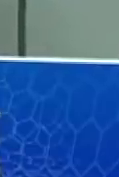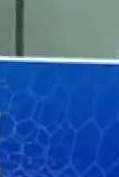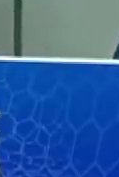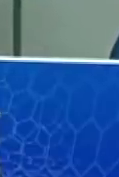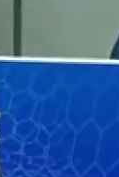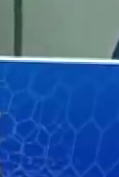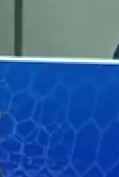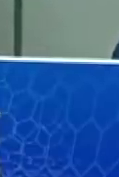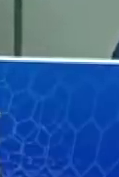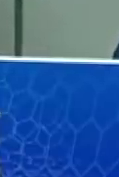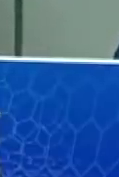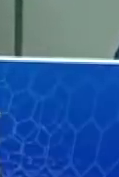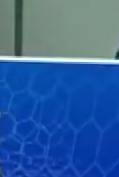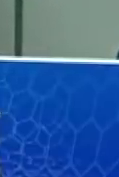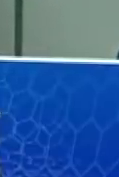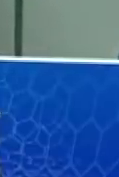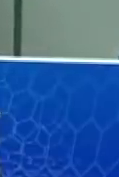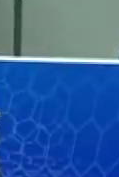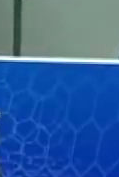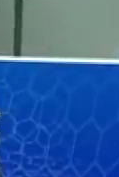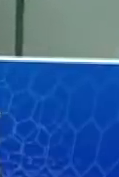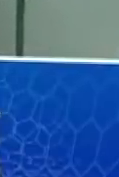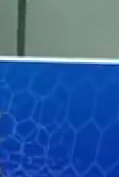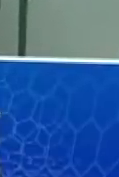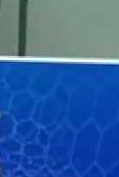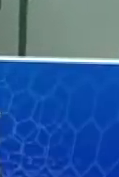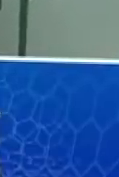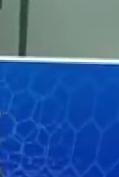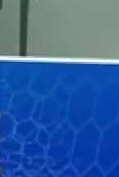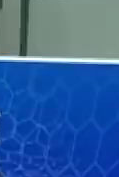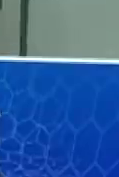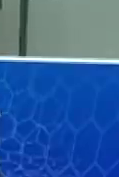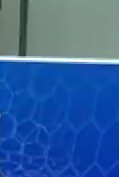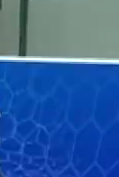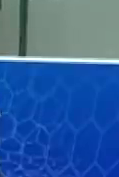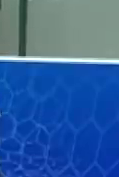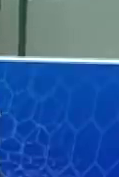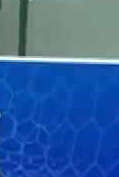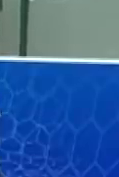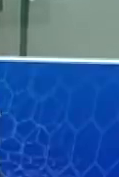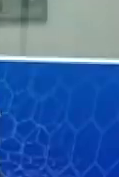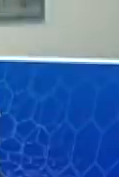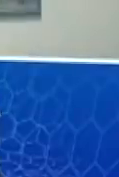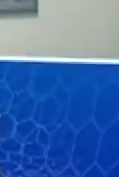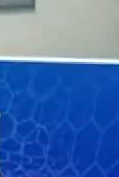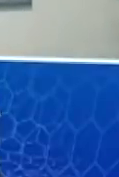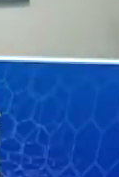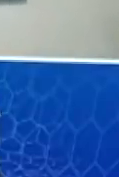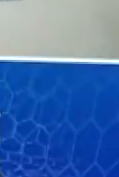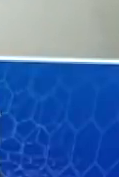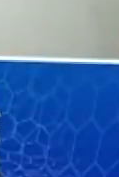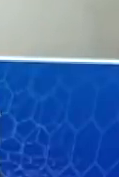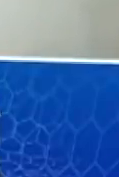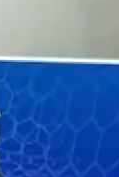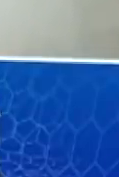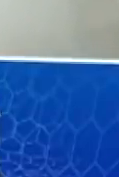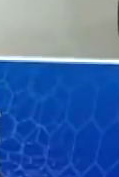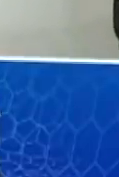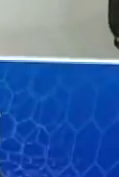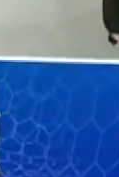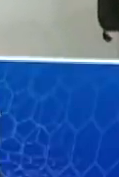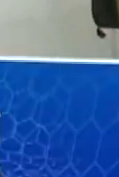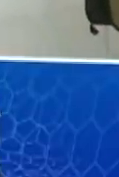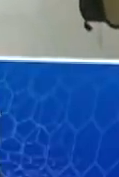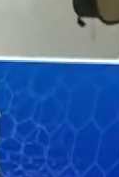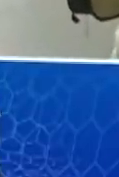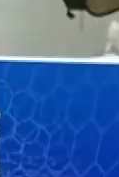cariño, administrar todo bien para que este método, hacer mucho con poco,